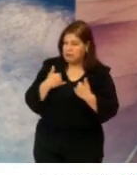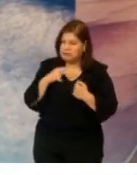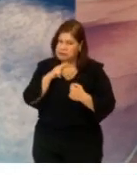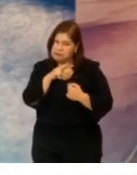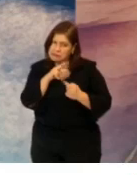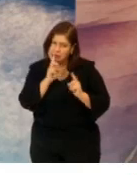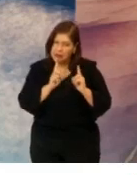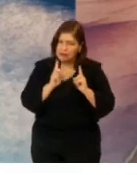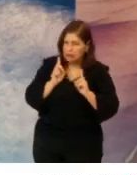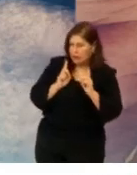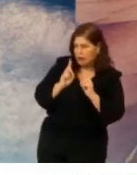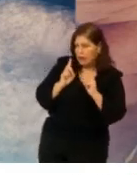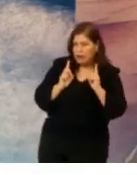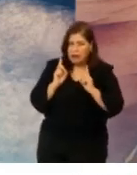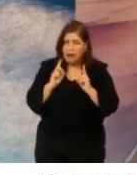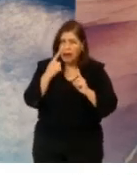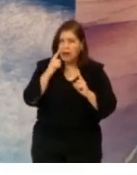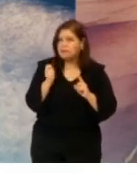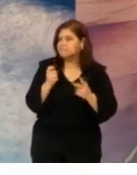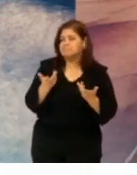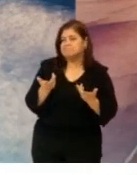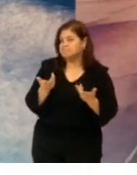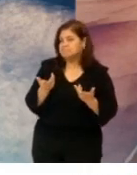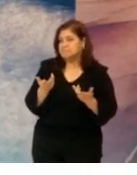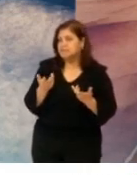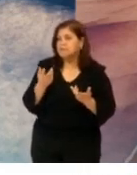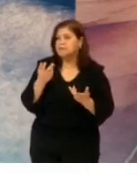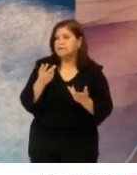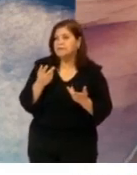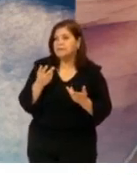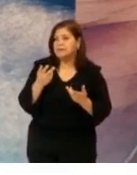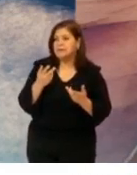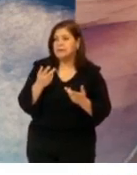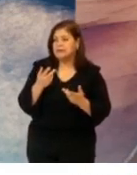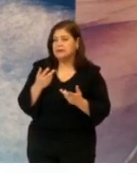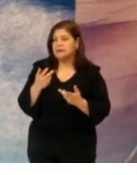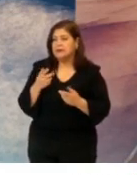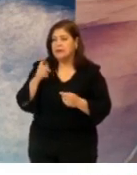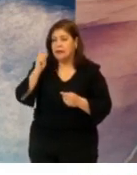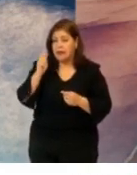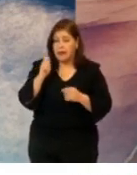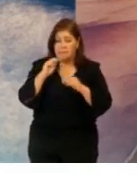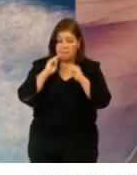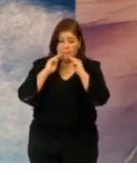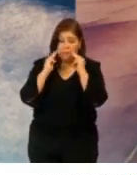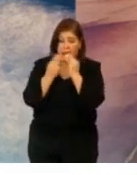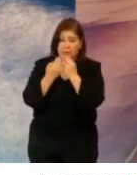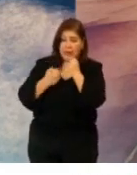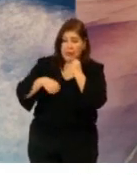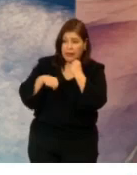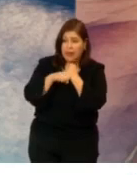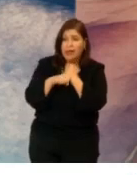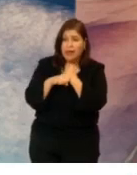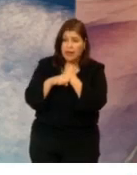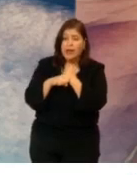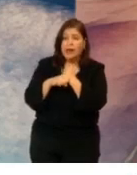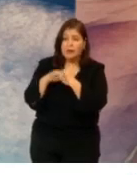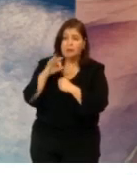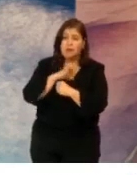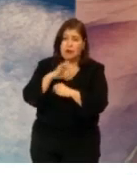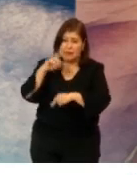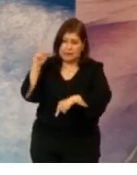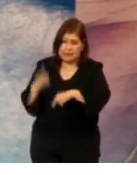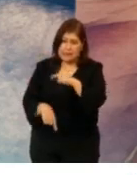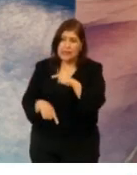los otros. Y para cerrar, es muy fácil acabar en el narcotráfico despenalizando la droga. Al otro